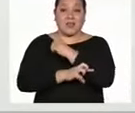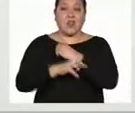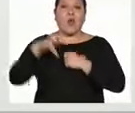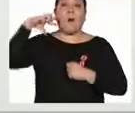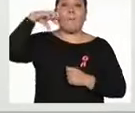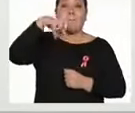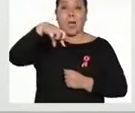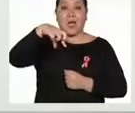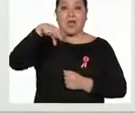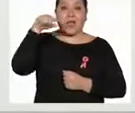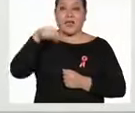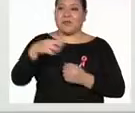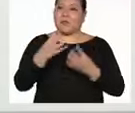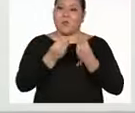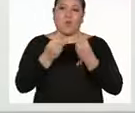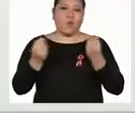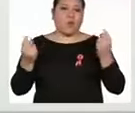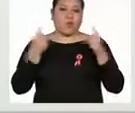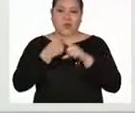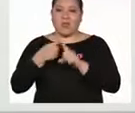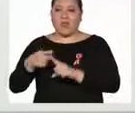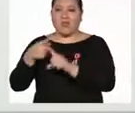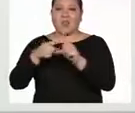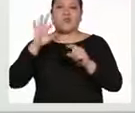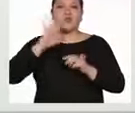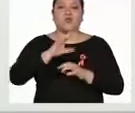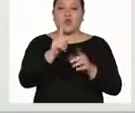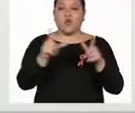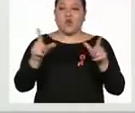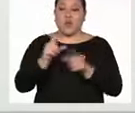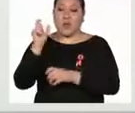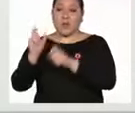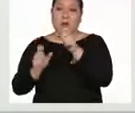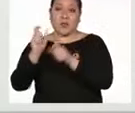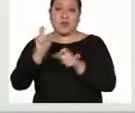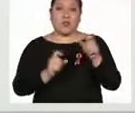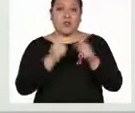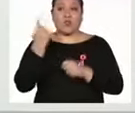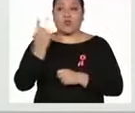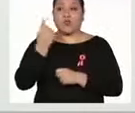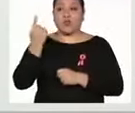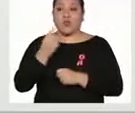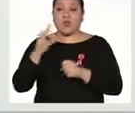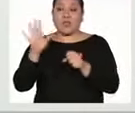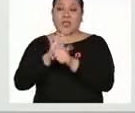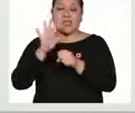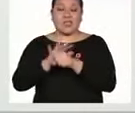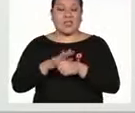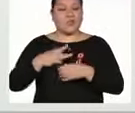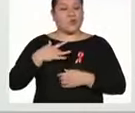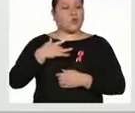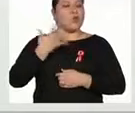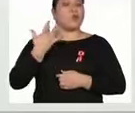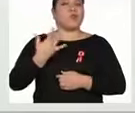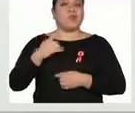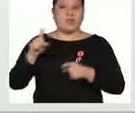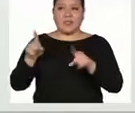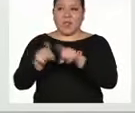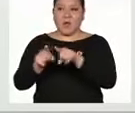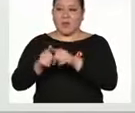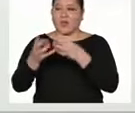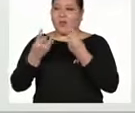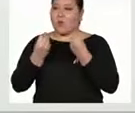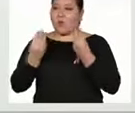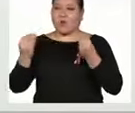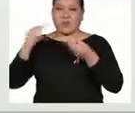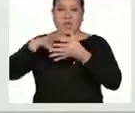es rico en todo eso. Sus lugares y habitantes no solo están llenos de encanto, sino también de historia